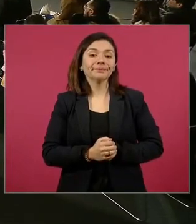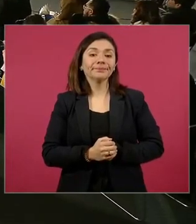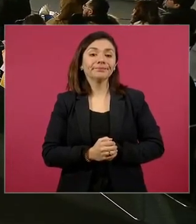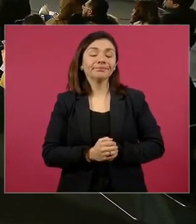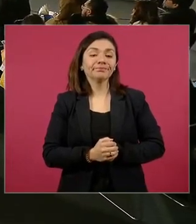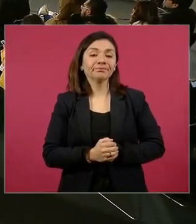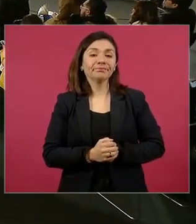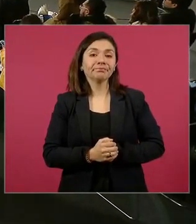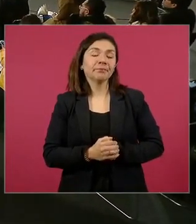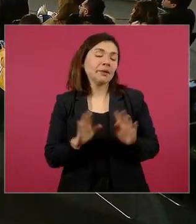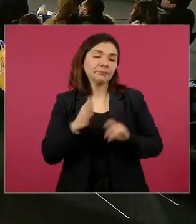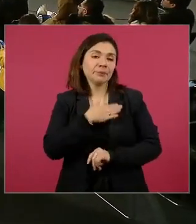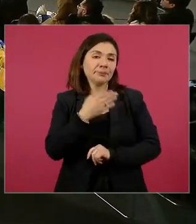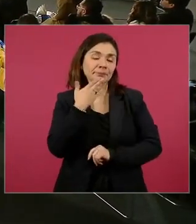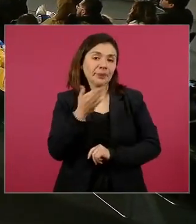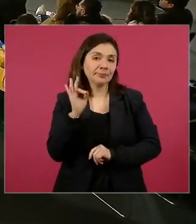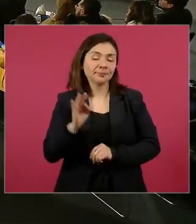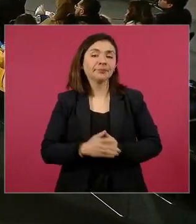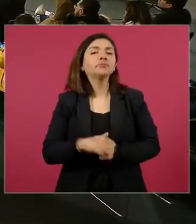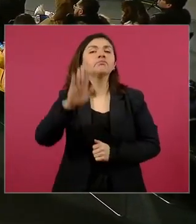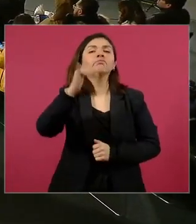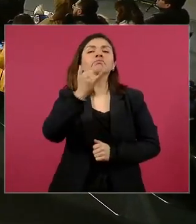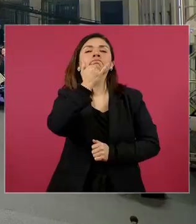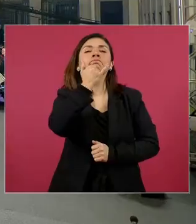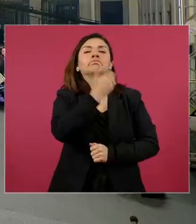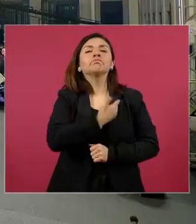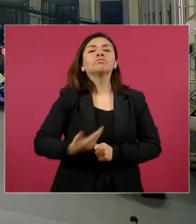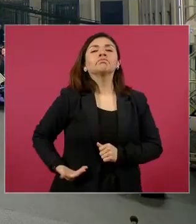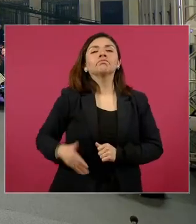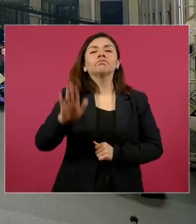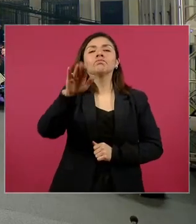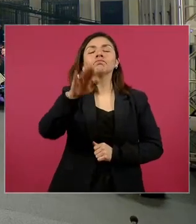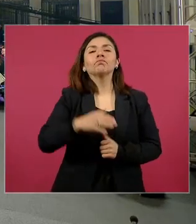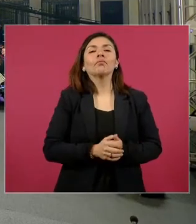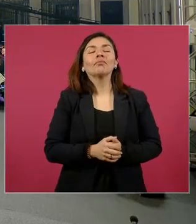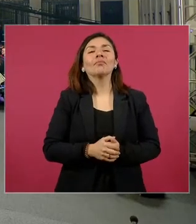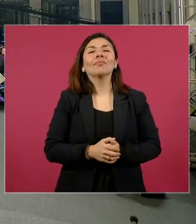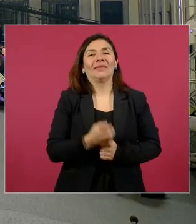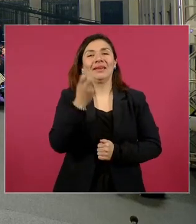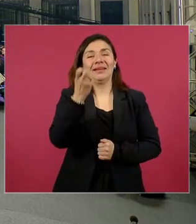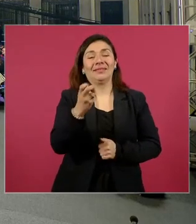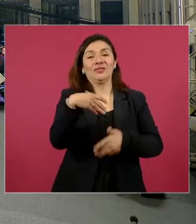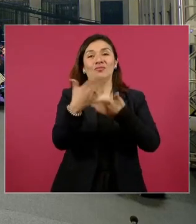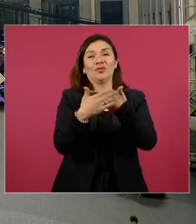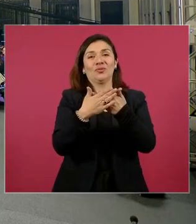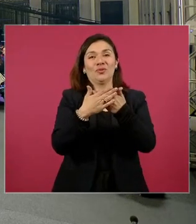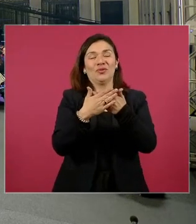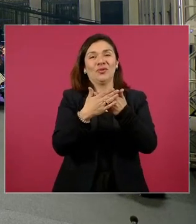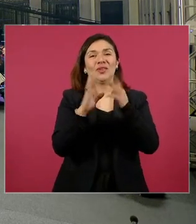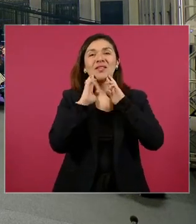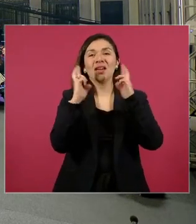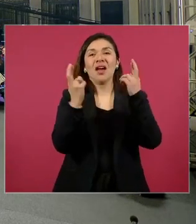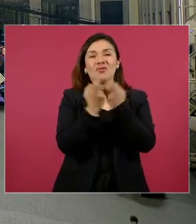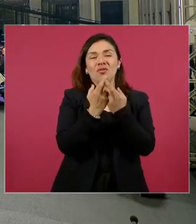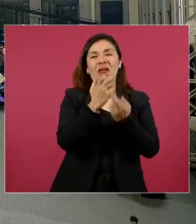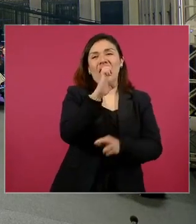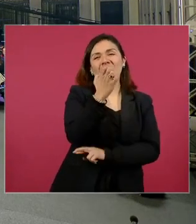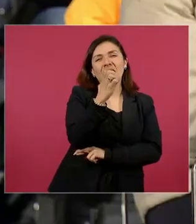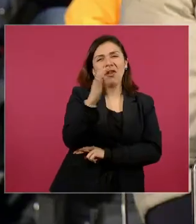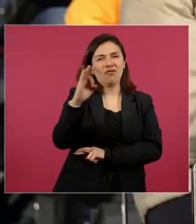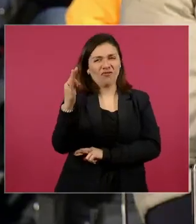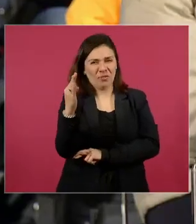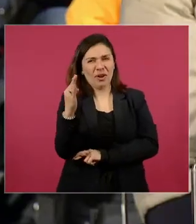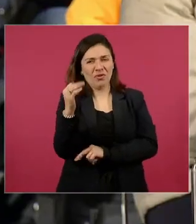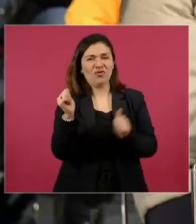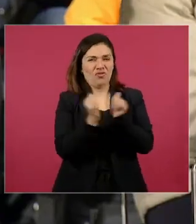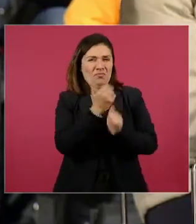muy bien. Presidente, nada más si me permite, lo del encuentro en enero o en febrero con sus homólogos de Norteamérica,